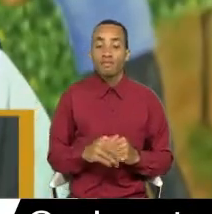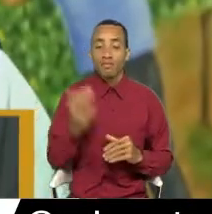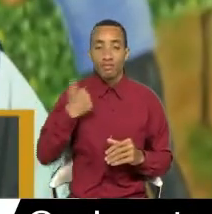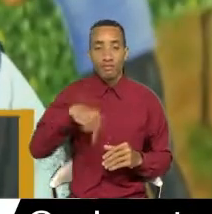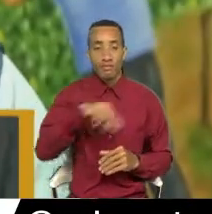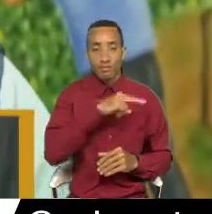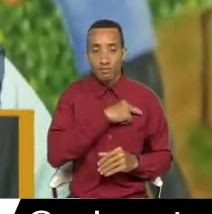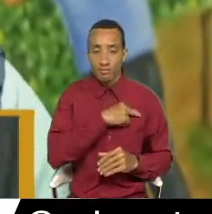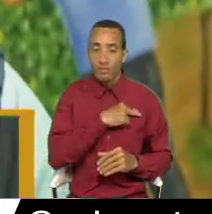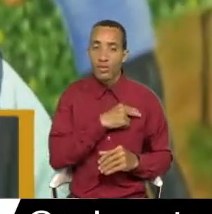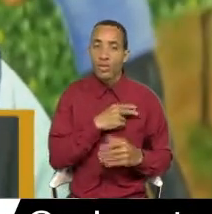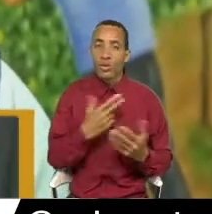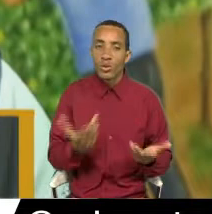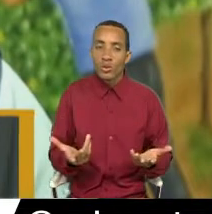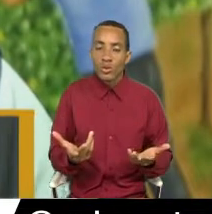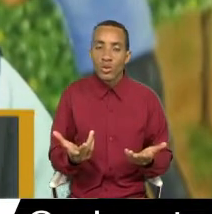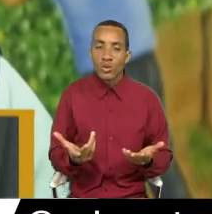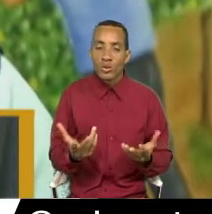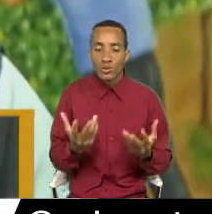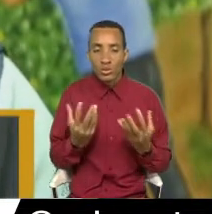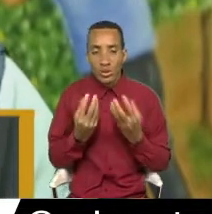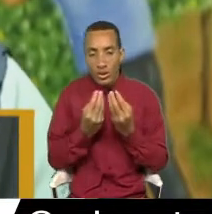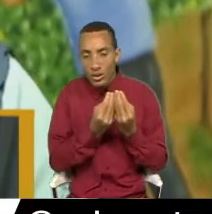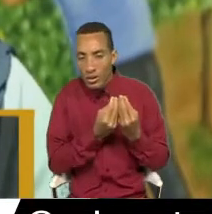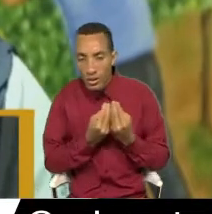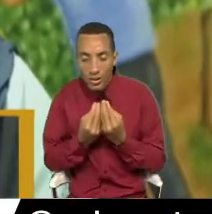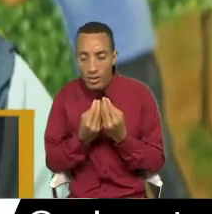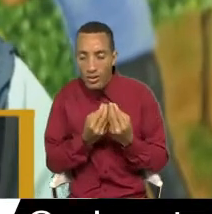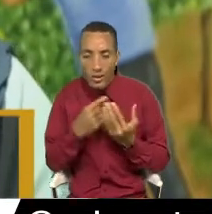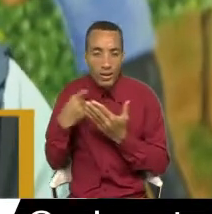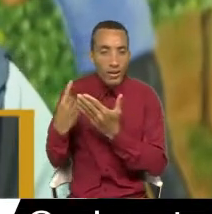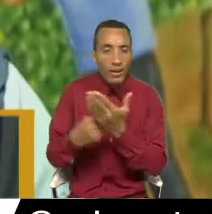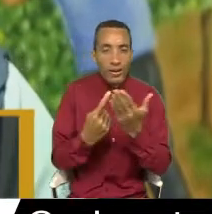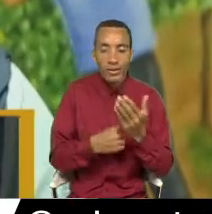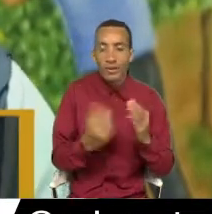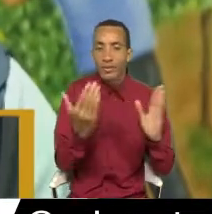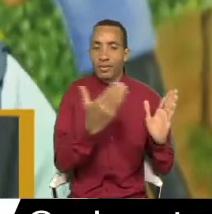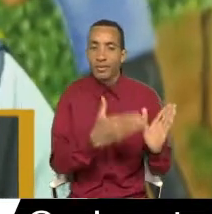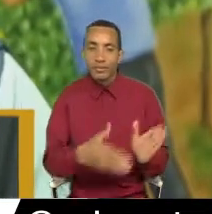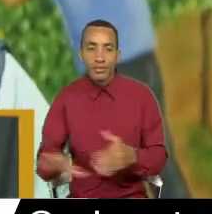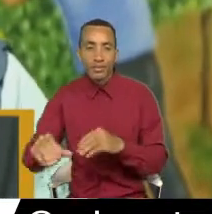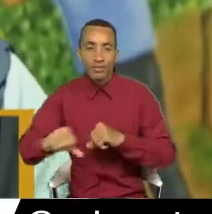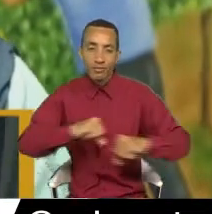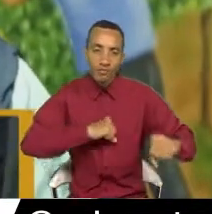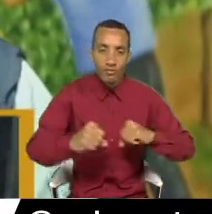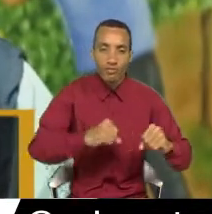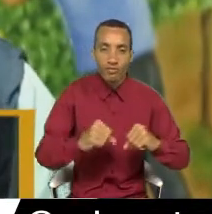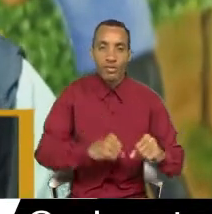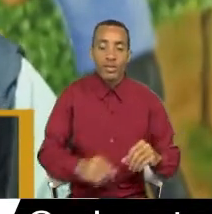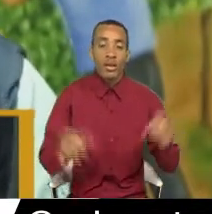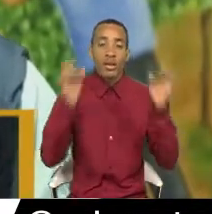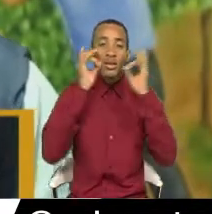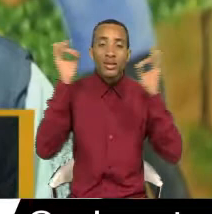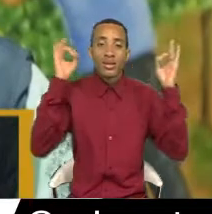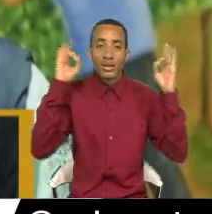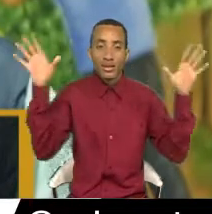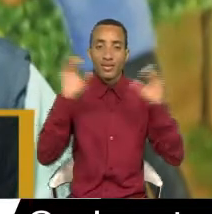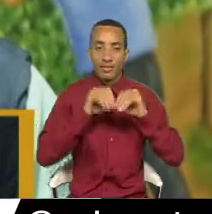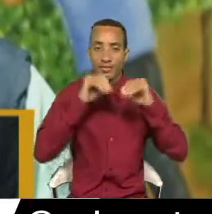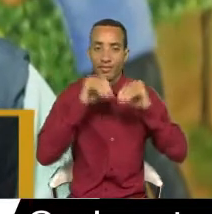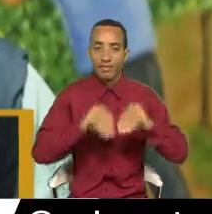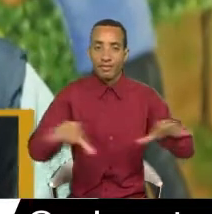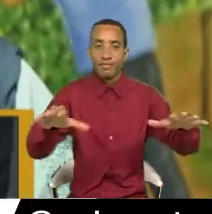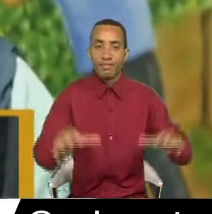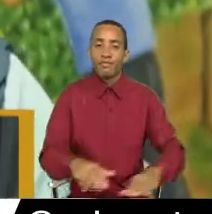y construyendo en conjunto el plan de acción propia de la calamidad pública que nos permite tomar acciones